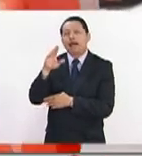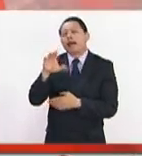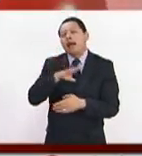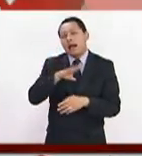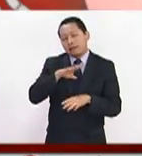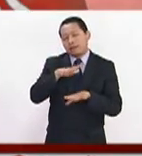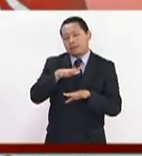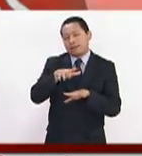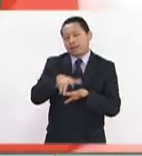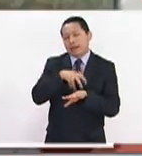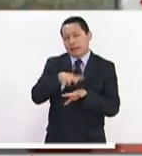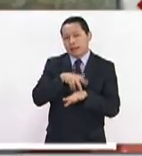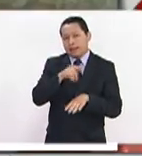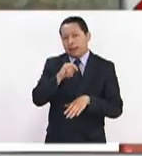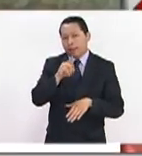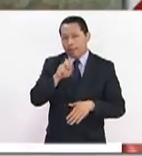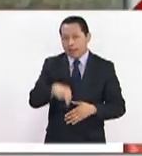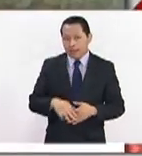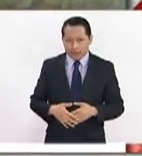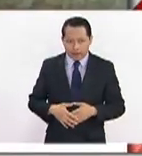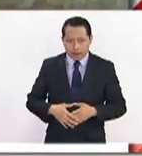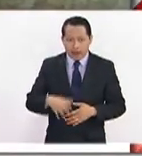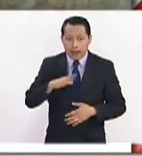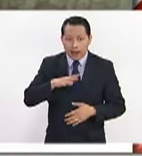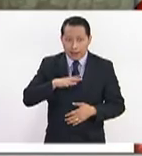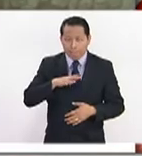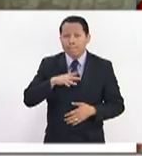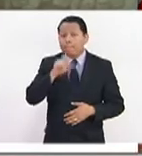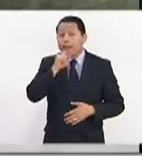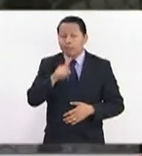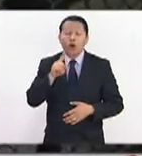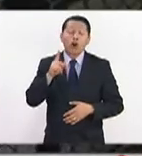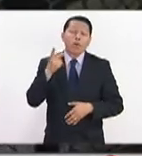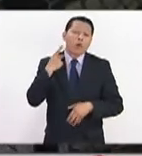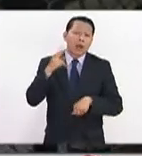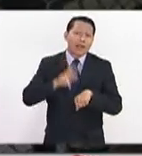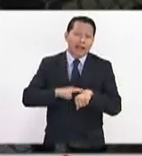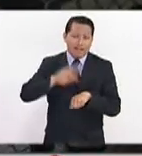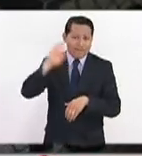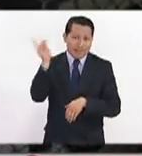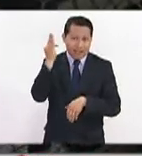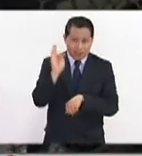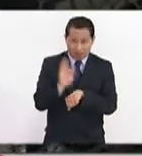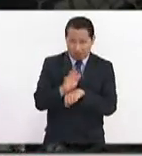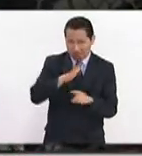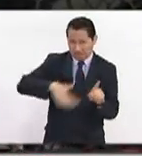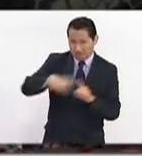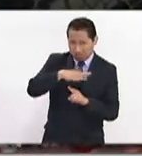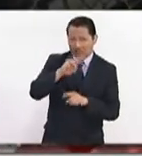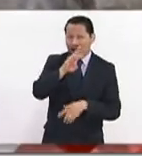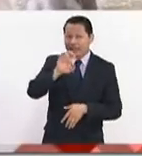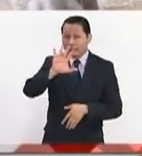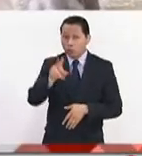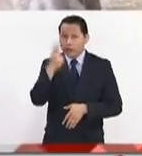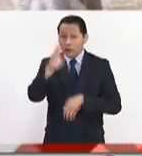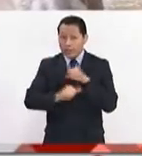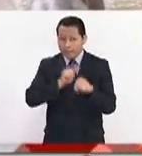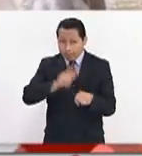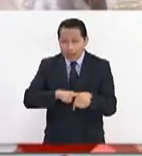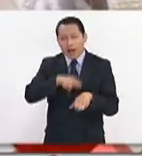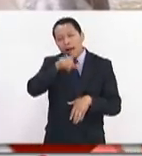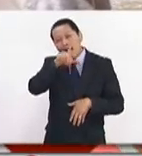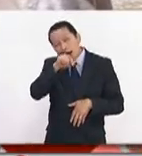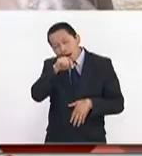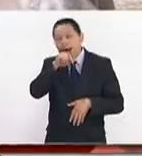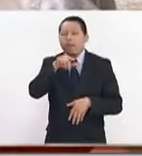Tlalpan. La Procuraduría Federal de Protección del Ambiente aseguró 352 animales, entre aves,